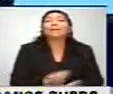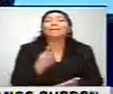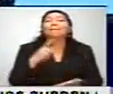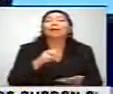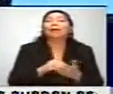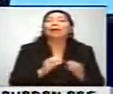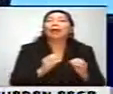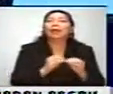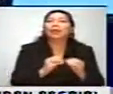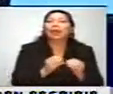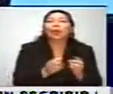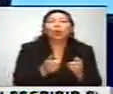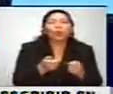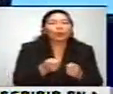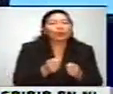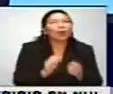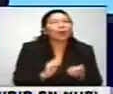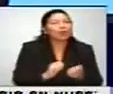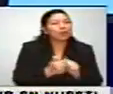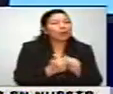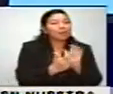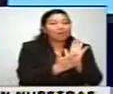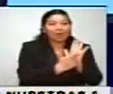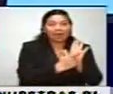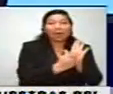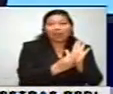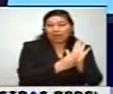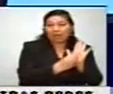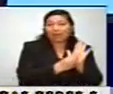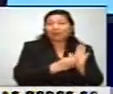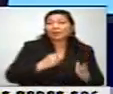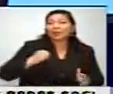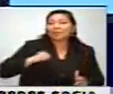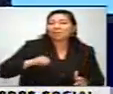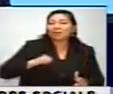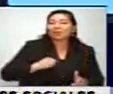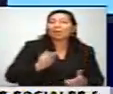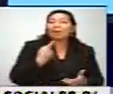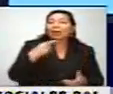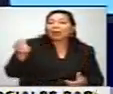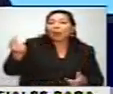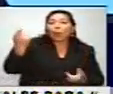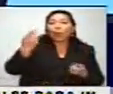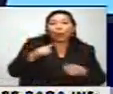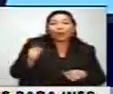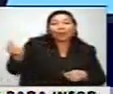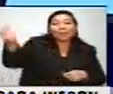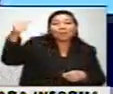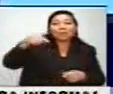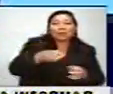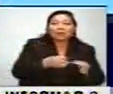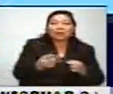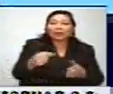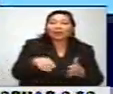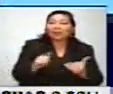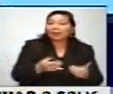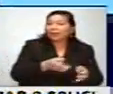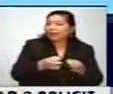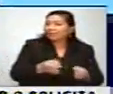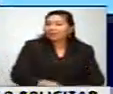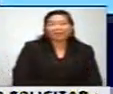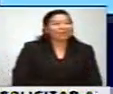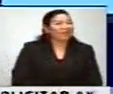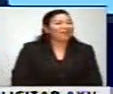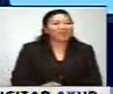para arreglarnos, ajustarnos a un cambio en la ley orgánica de municipios para que rindan cuentas, porque toda autoridad tiene que rendir